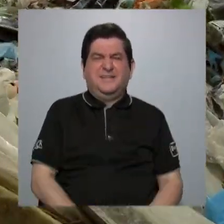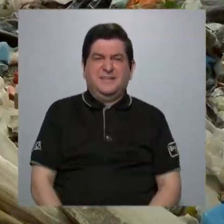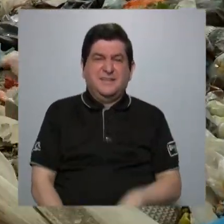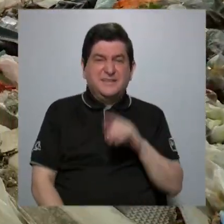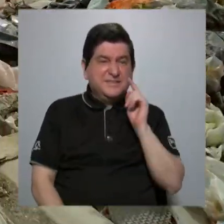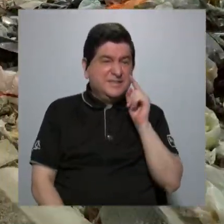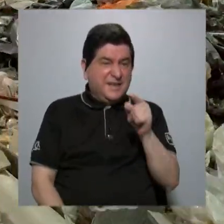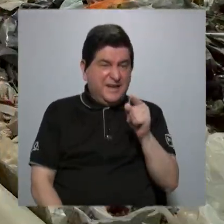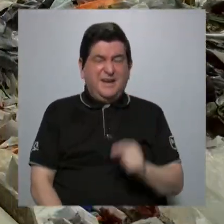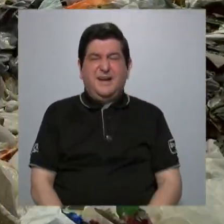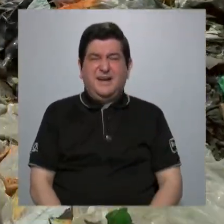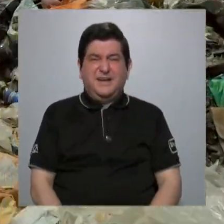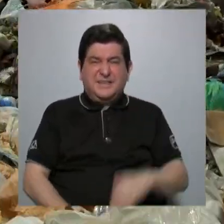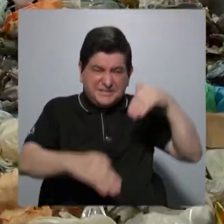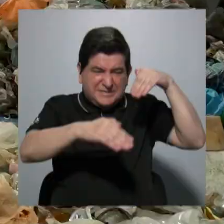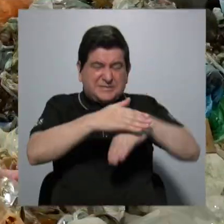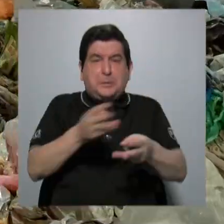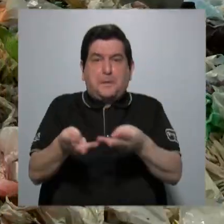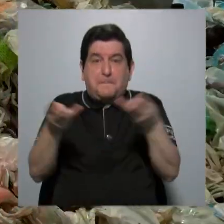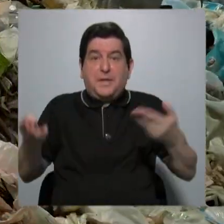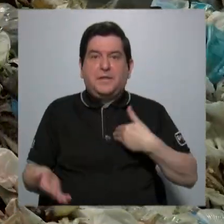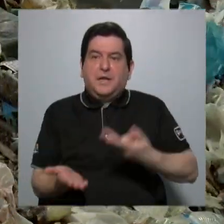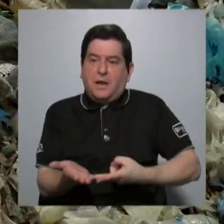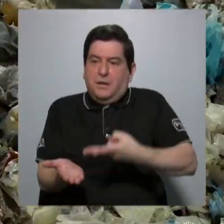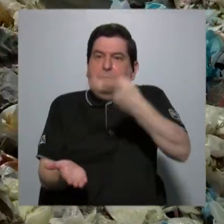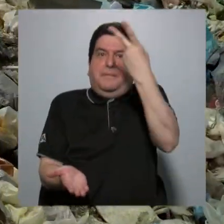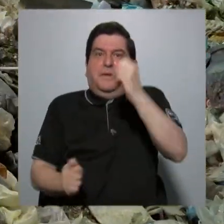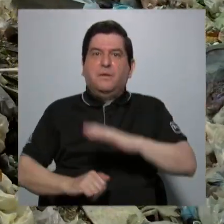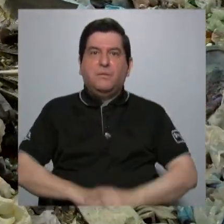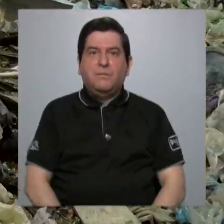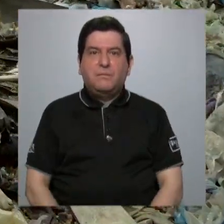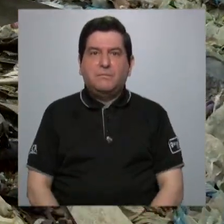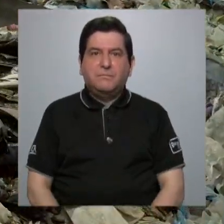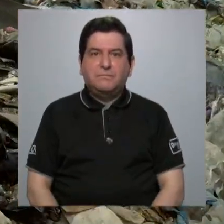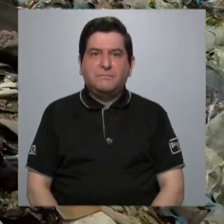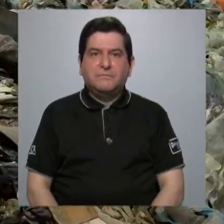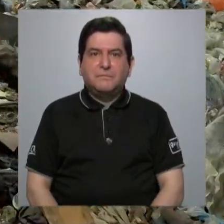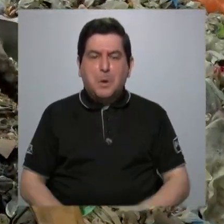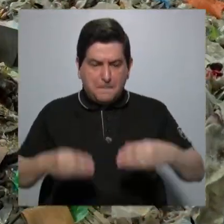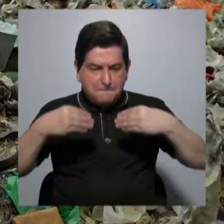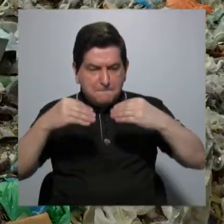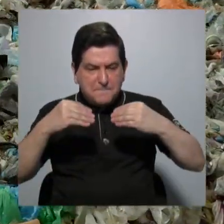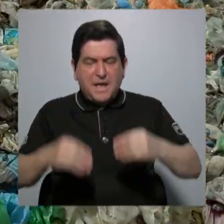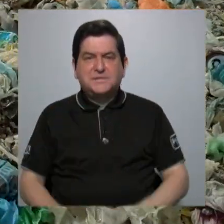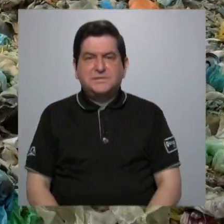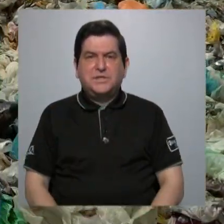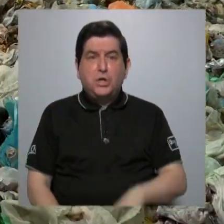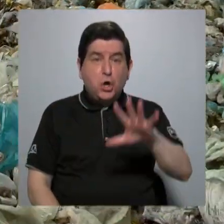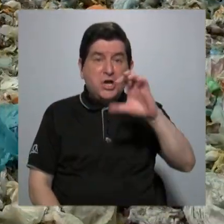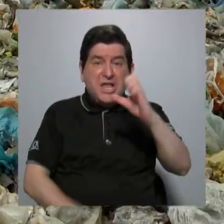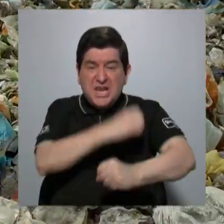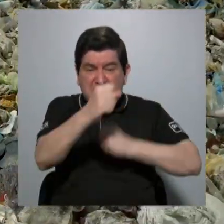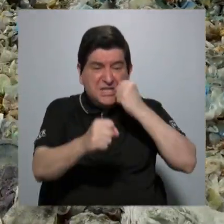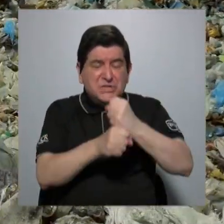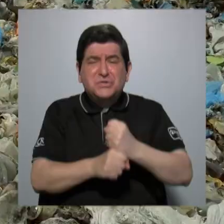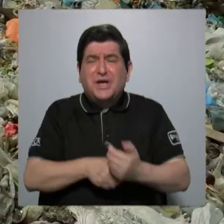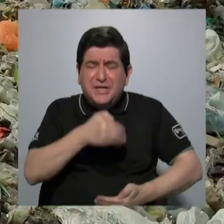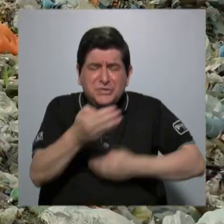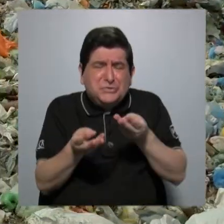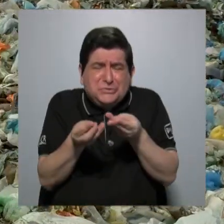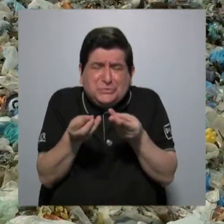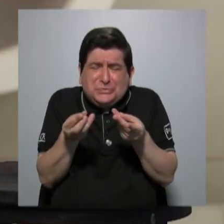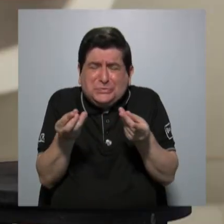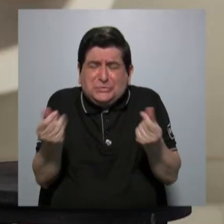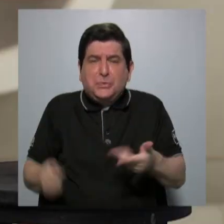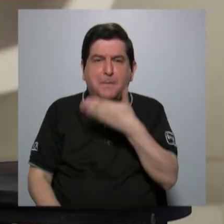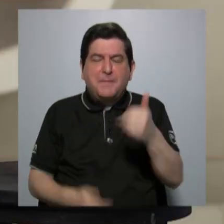anteriores, enterraron un material que tenía un valor y que un plástico dura 500 años en biodegradarse.